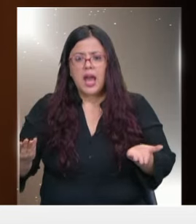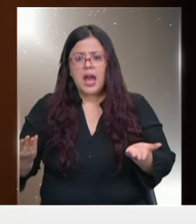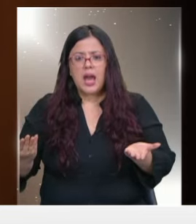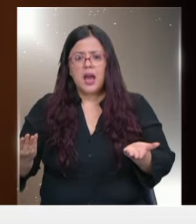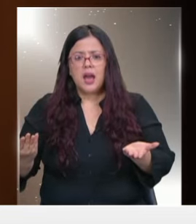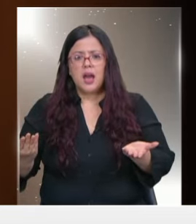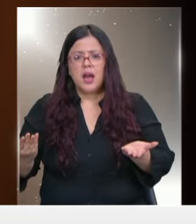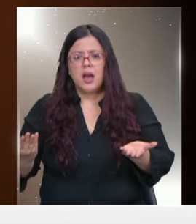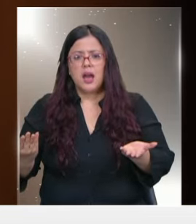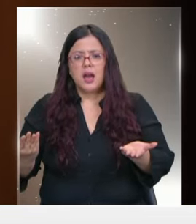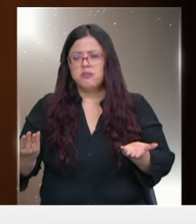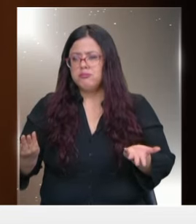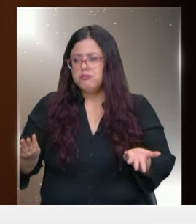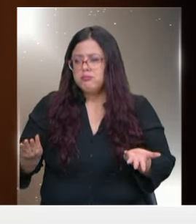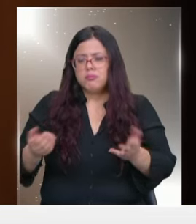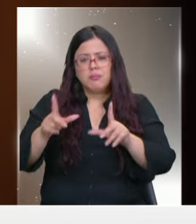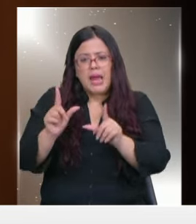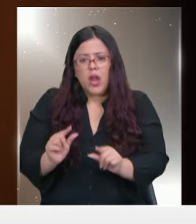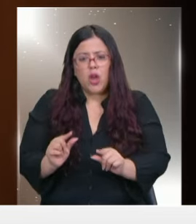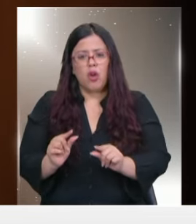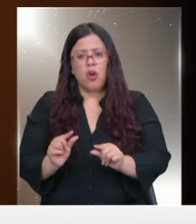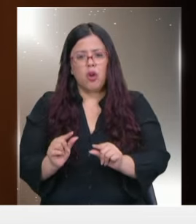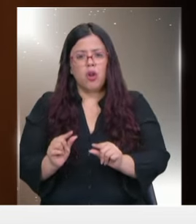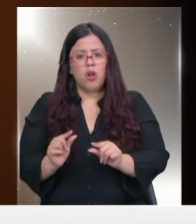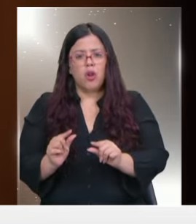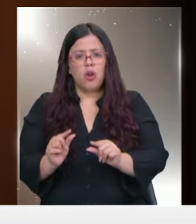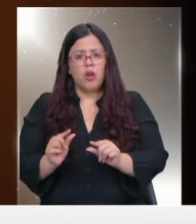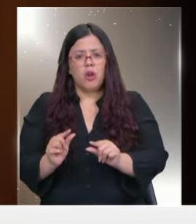de escasa densidad y que